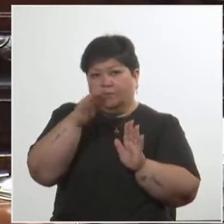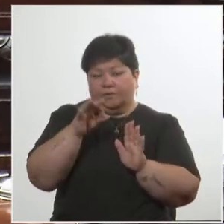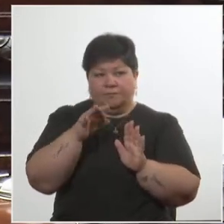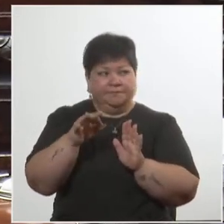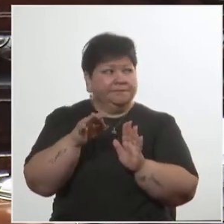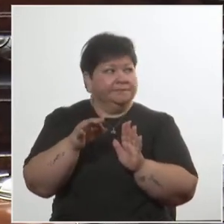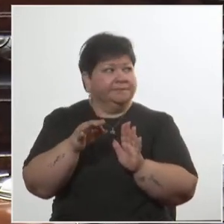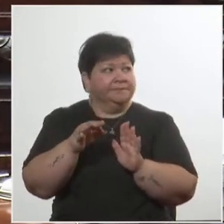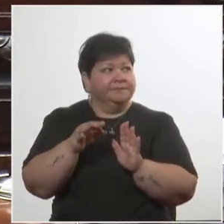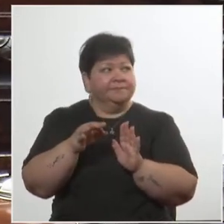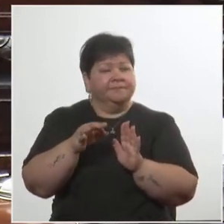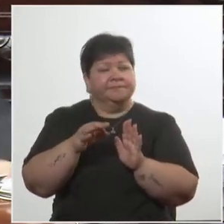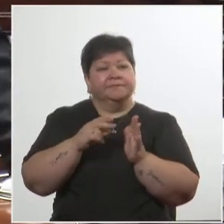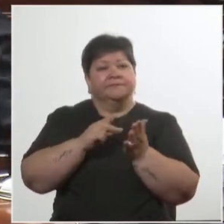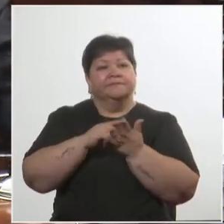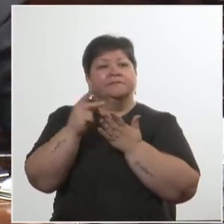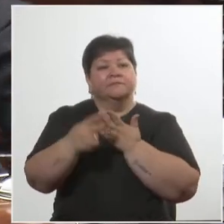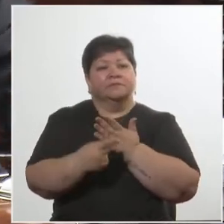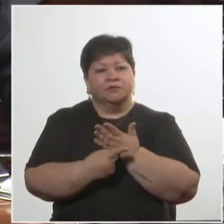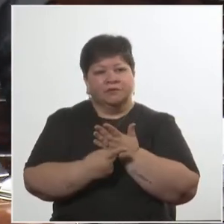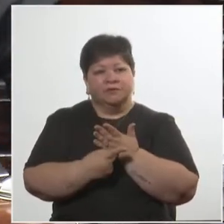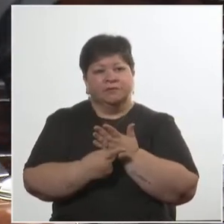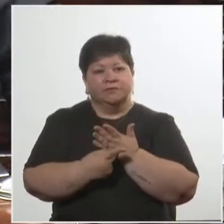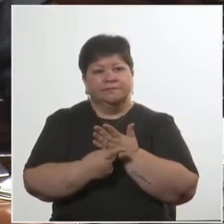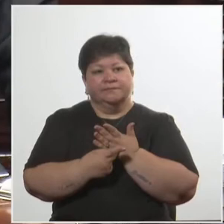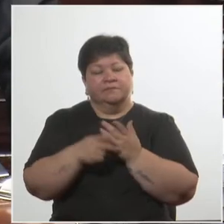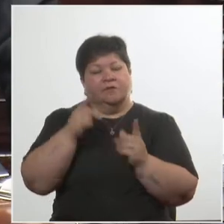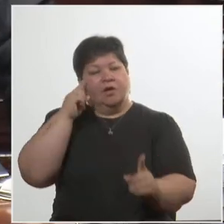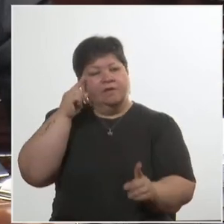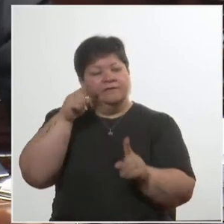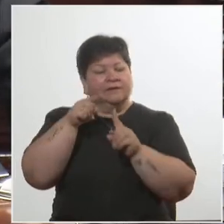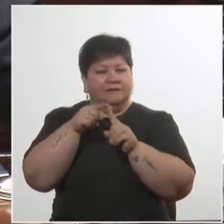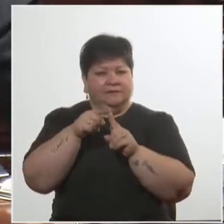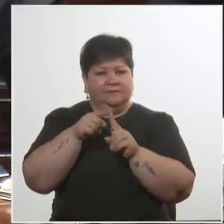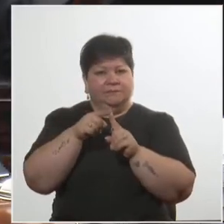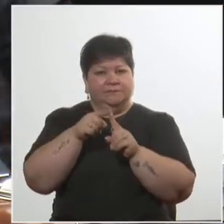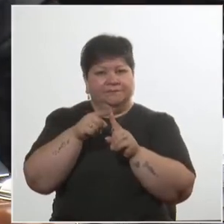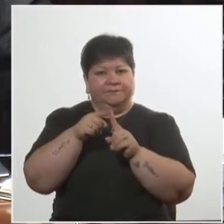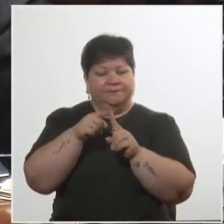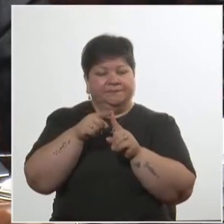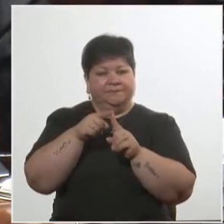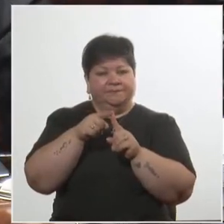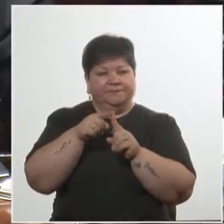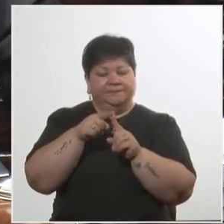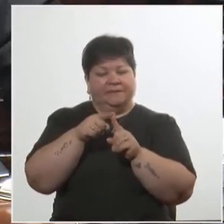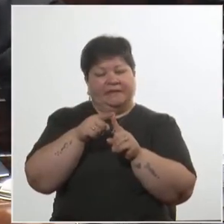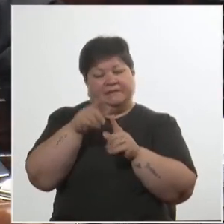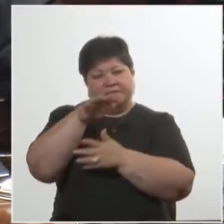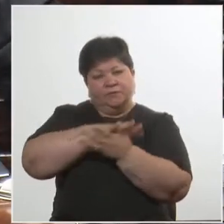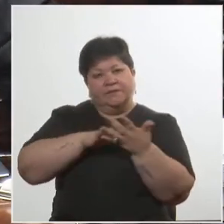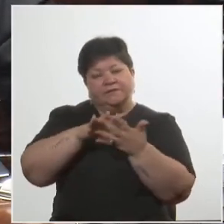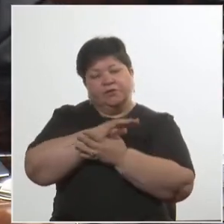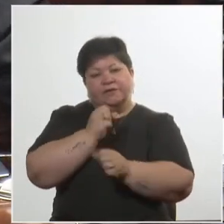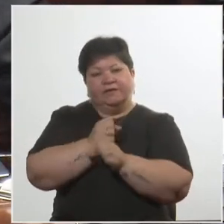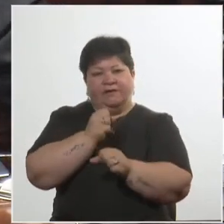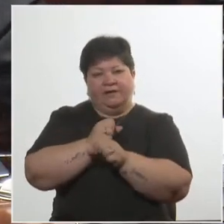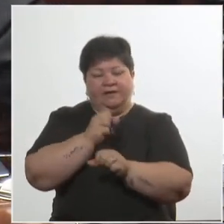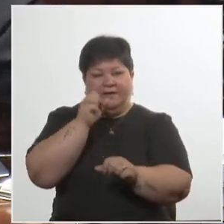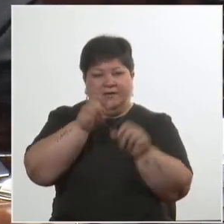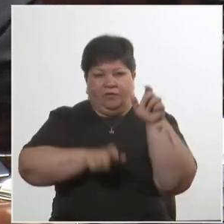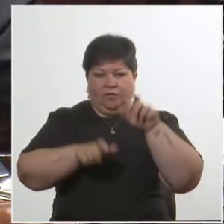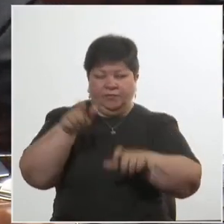el proyecto tiene como objeto contemplar la situación de los trabajadores dependientes